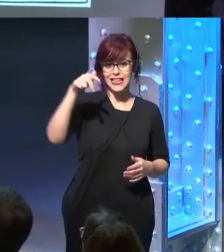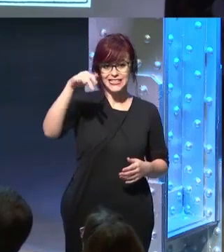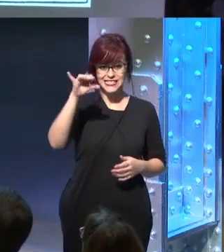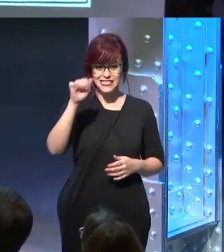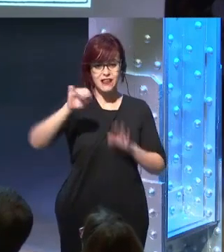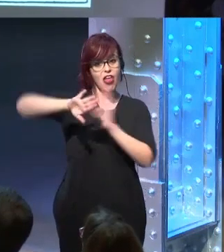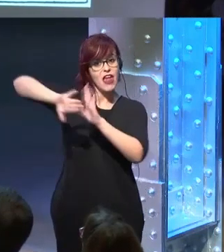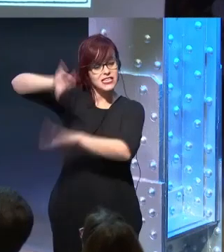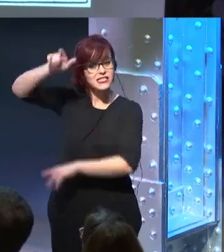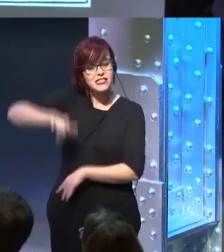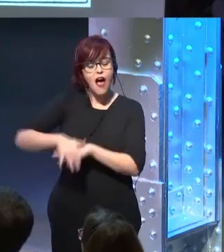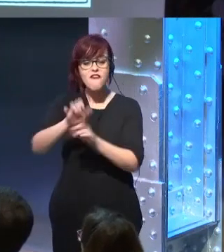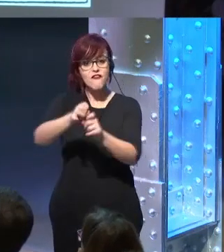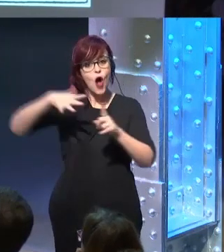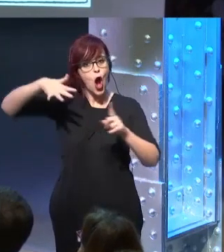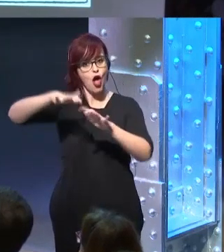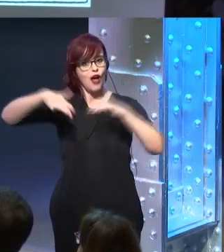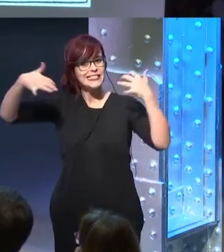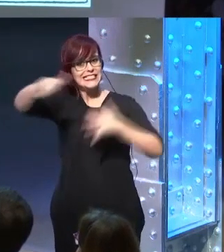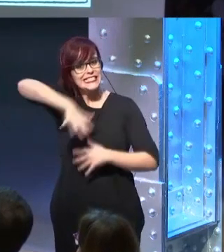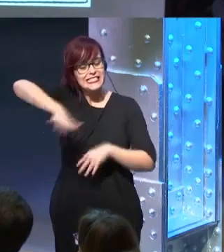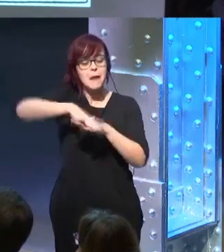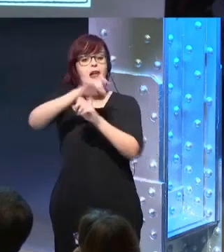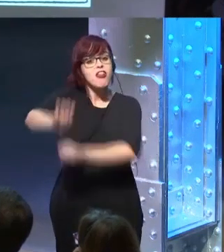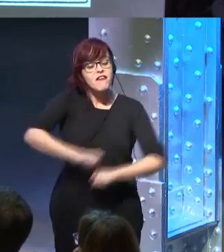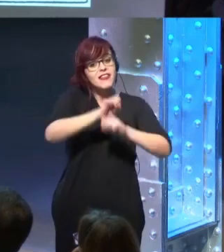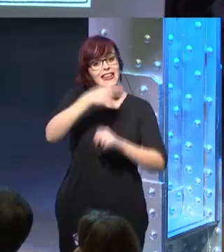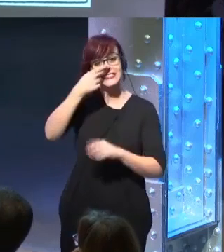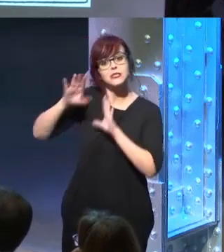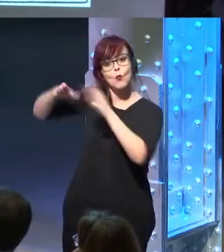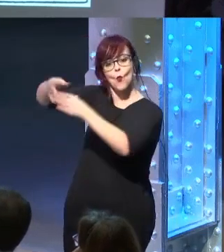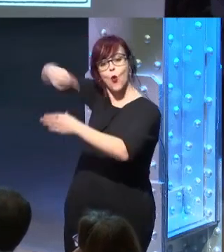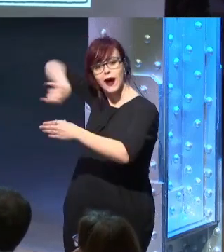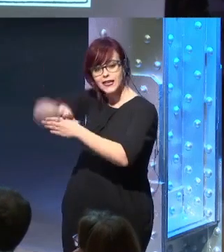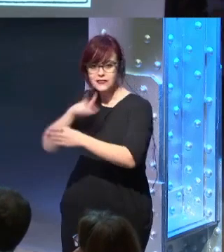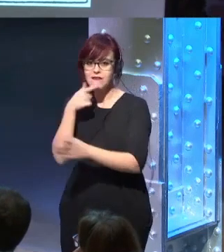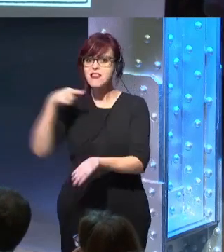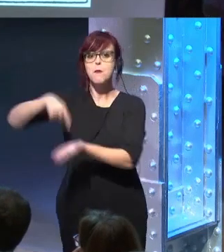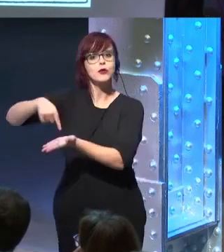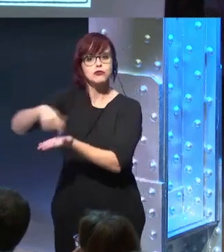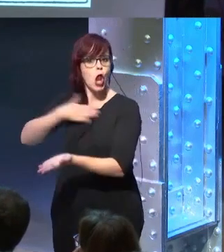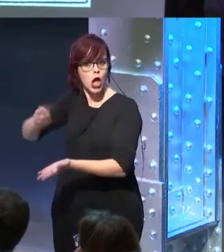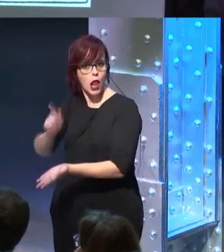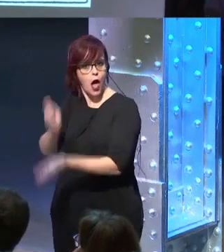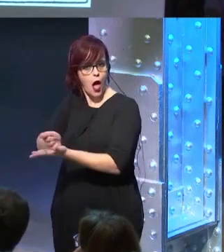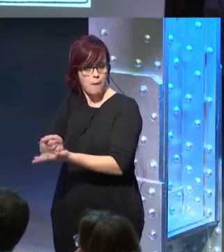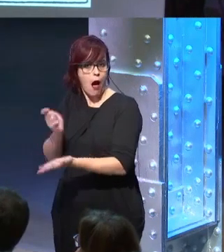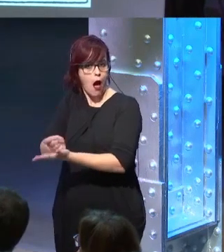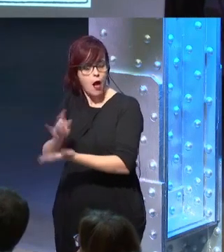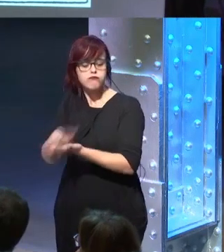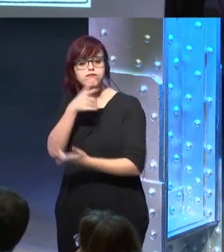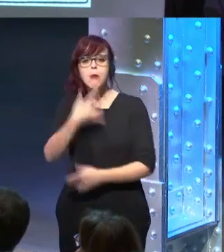derecha hablando en el foro para defender los intereses de las mujeres contra este impuesto que estábamos comentando.